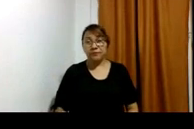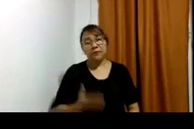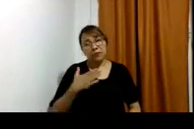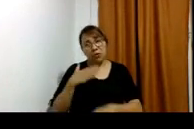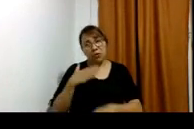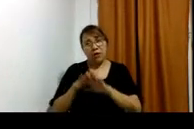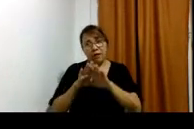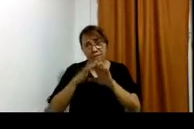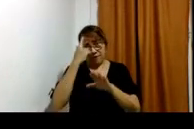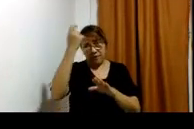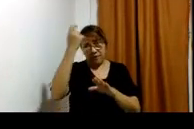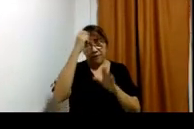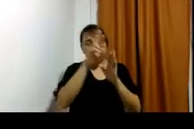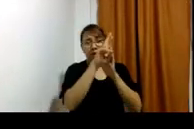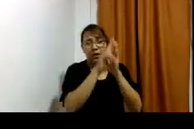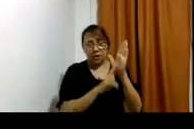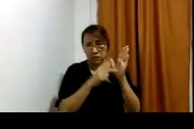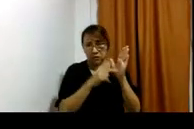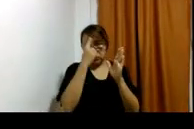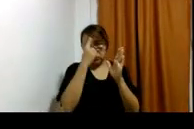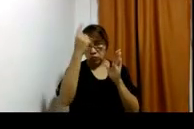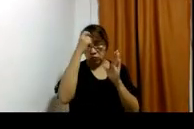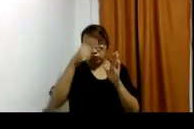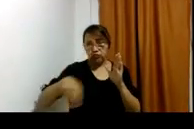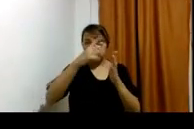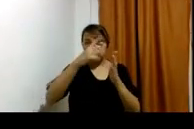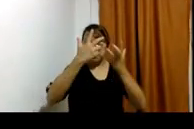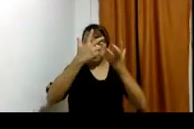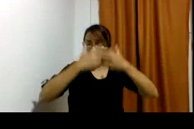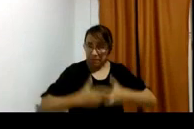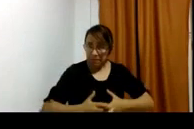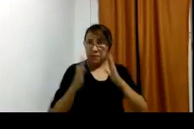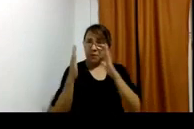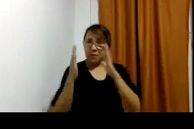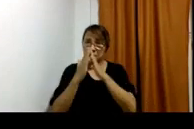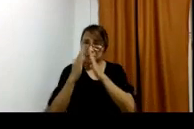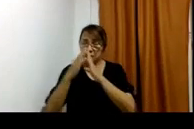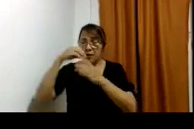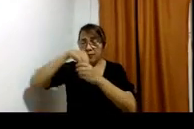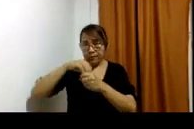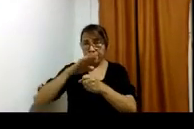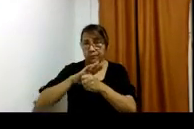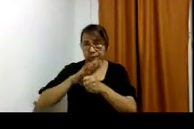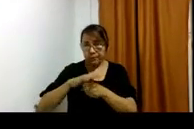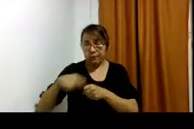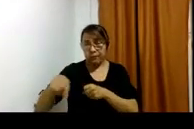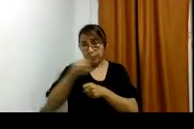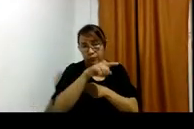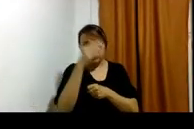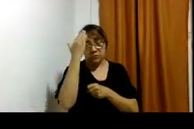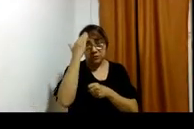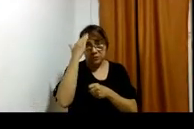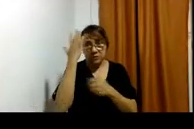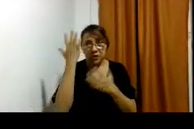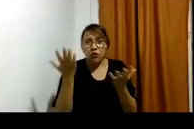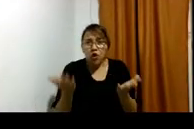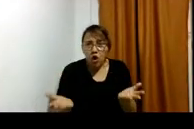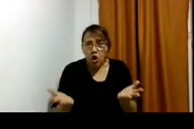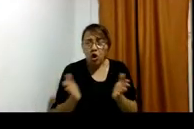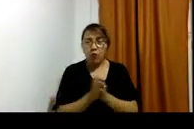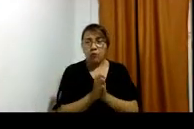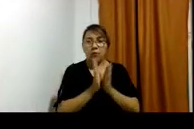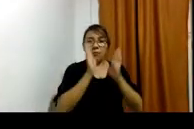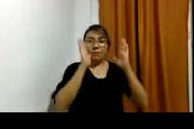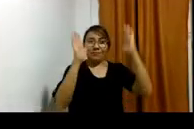que ustedes muy juiciosos en sus empresas y en sus casas la consulten, verifiquen el contenido que debe tener el botiquín tipo A,